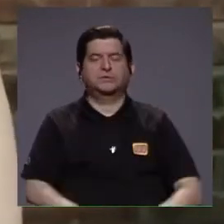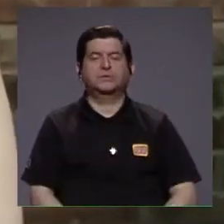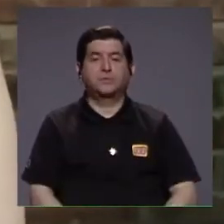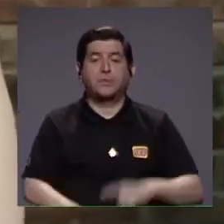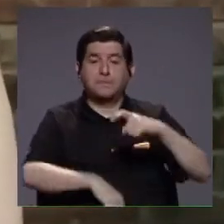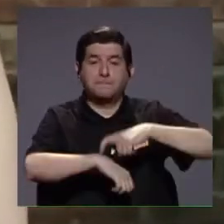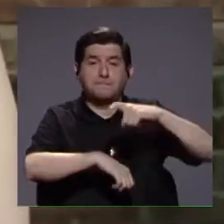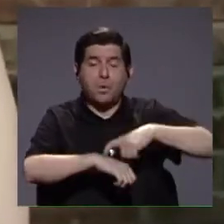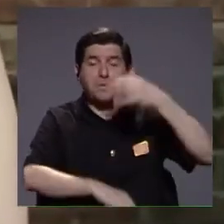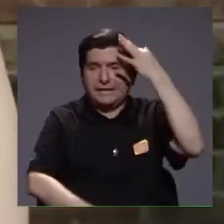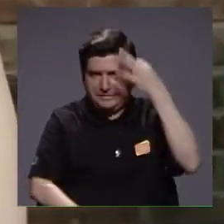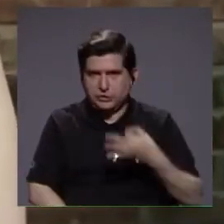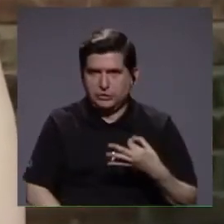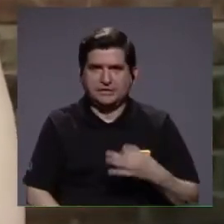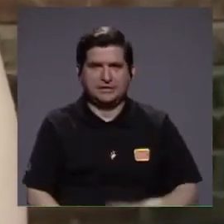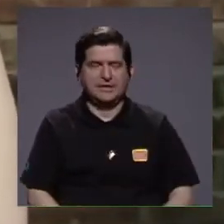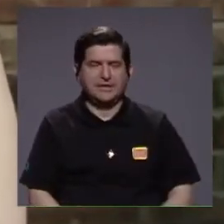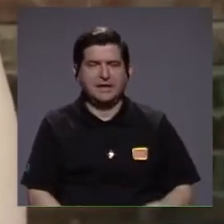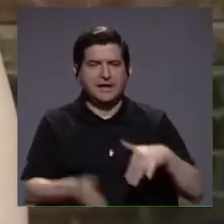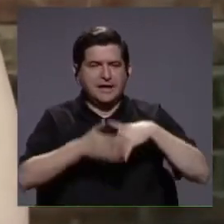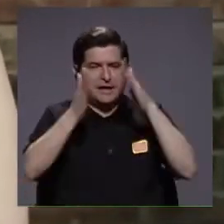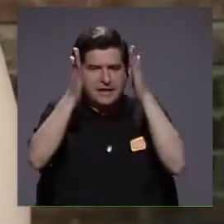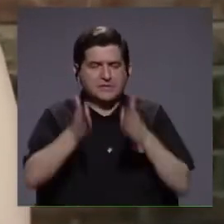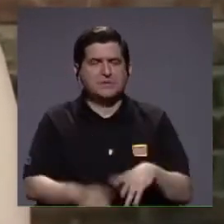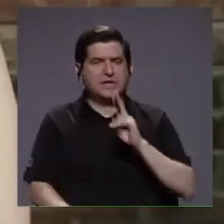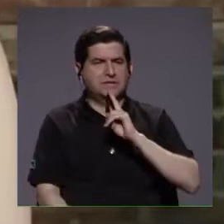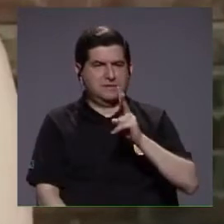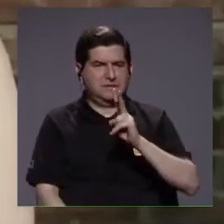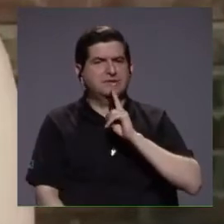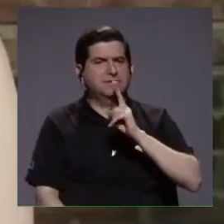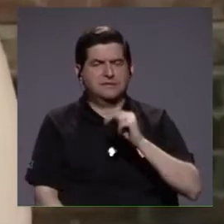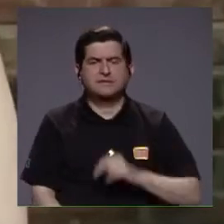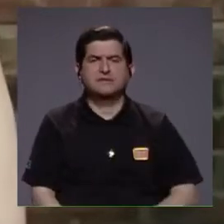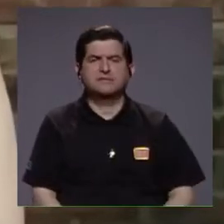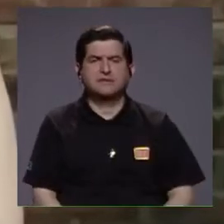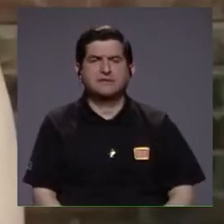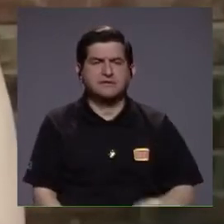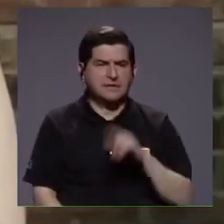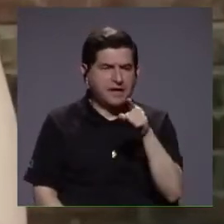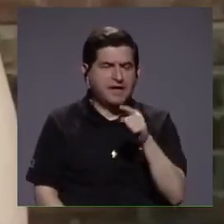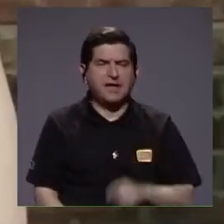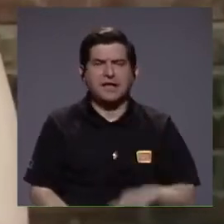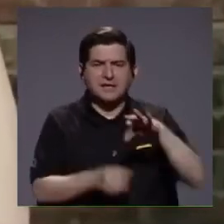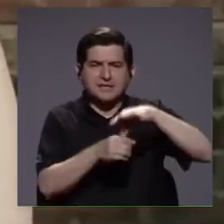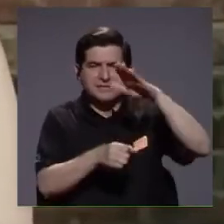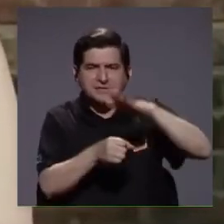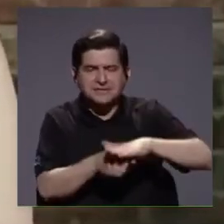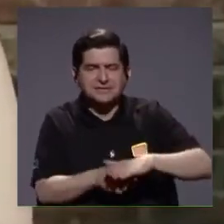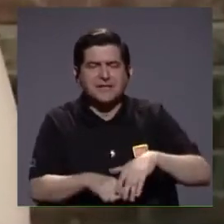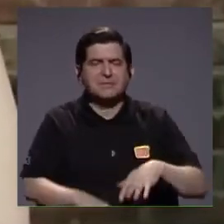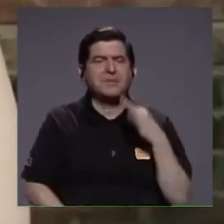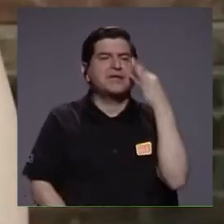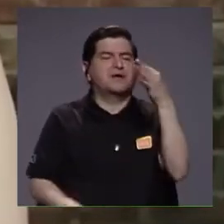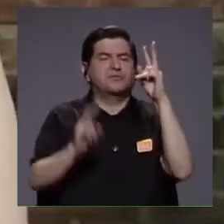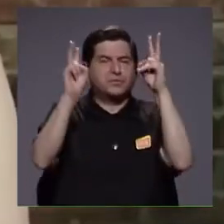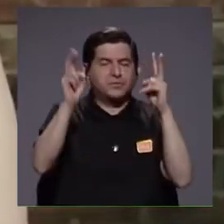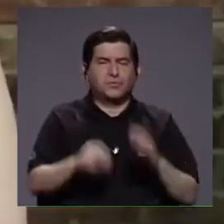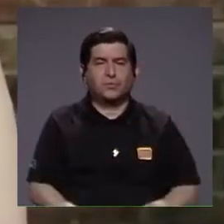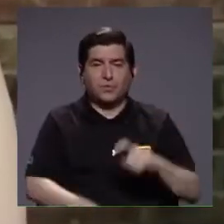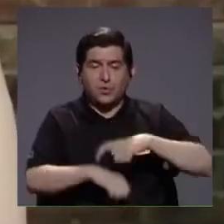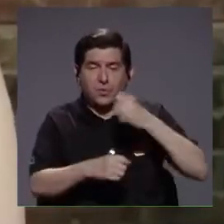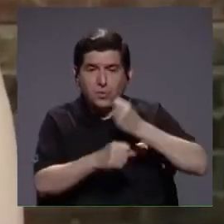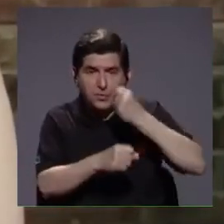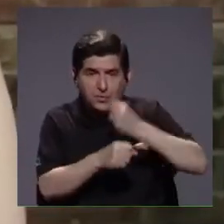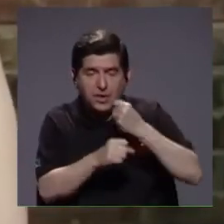universidad. Es momento de creer que el estudiantado verdaderamente es la semilla del futuro y es